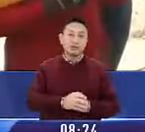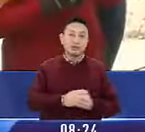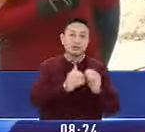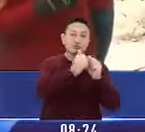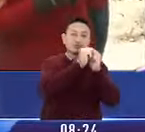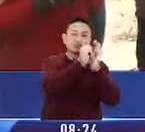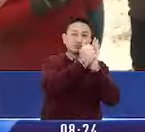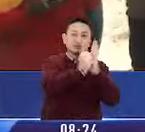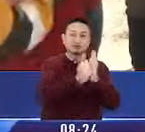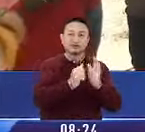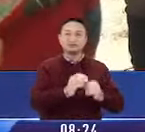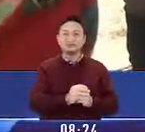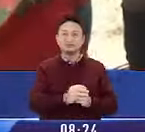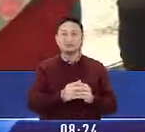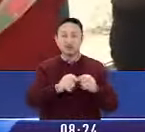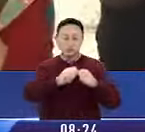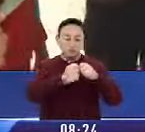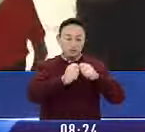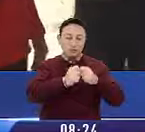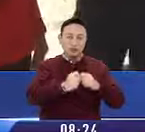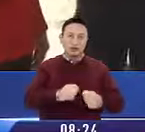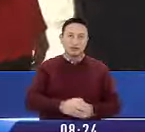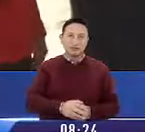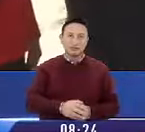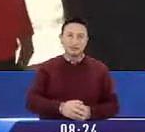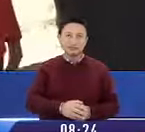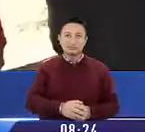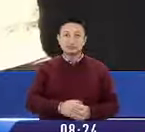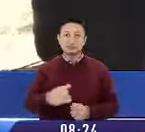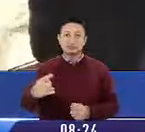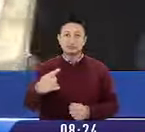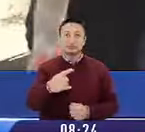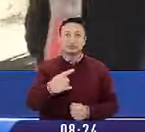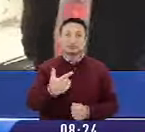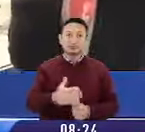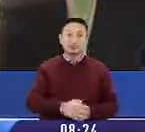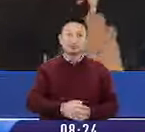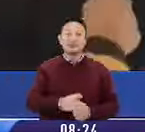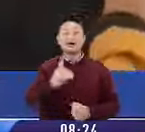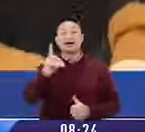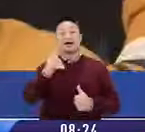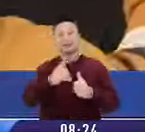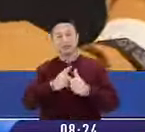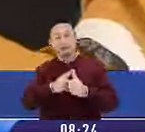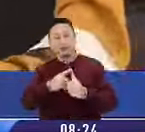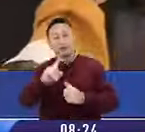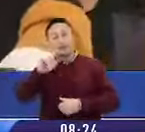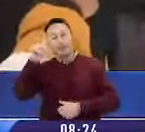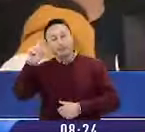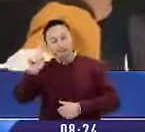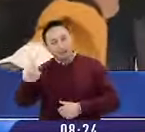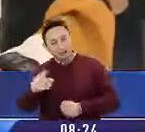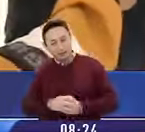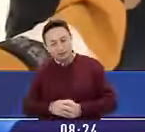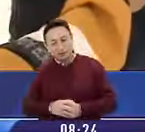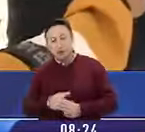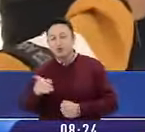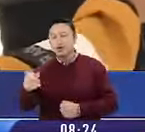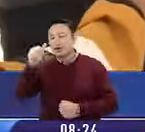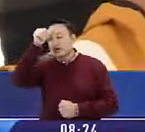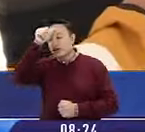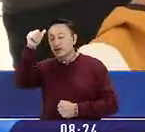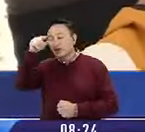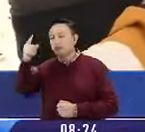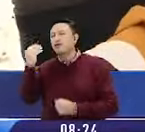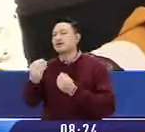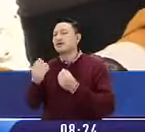artesanías, tenemos los tejidos, vino para celebrar a la mamita. ¿Cómo está? Buenos días. Primero la pregunta, a ver, cuéntenos, ¿qué es lo que usted el día domingo, cómo